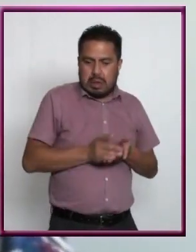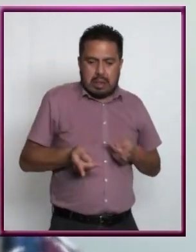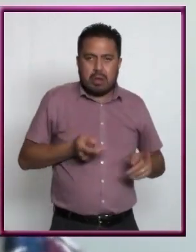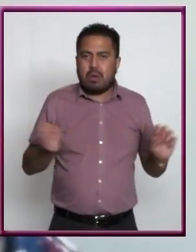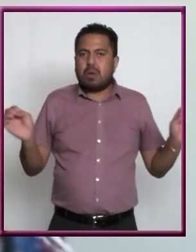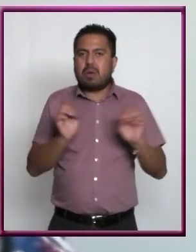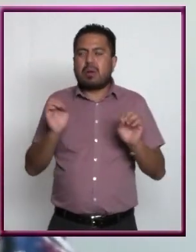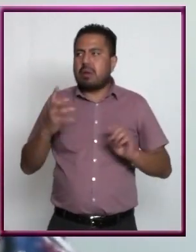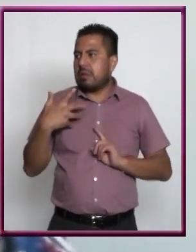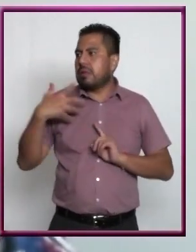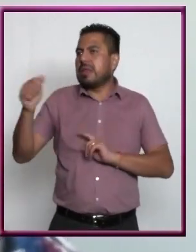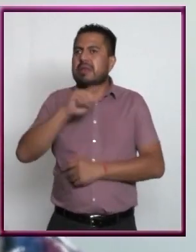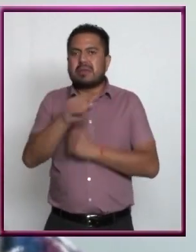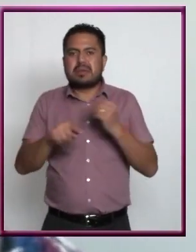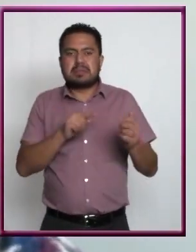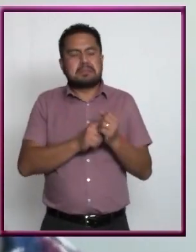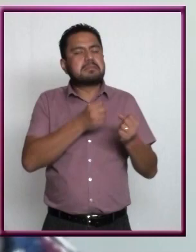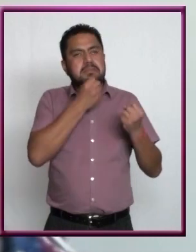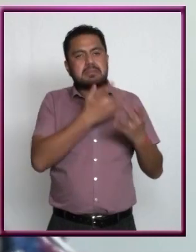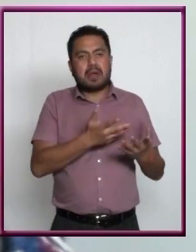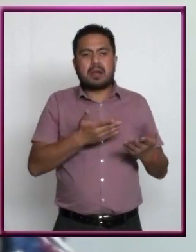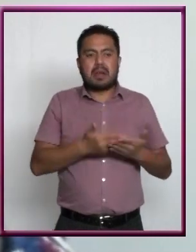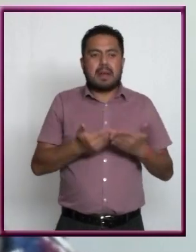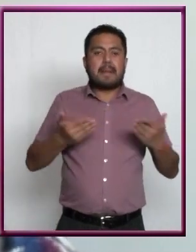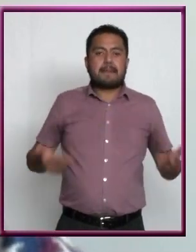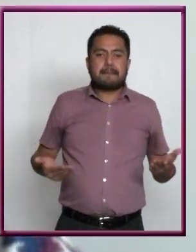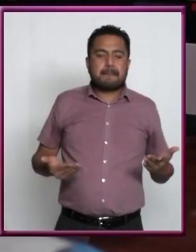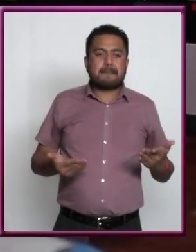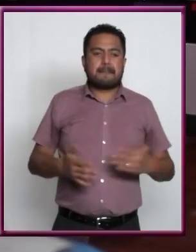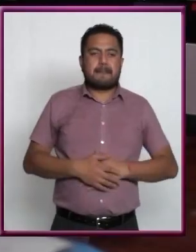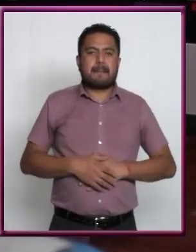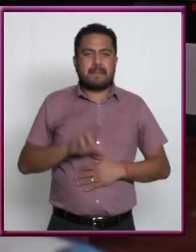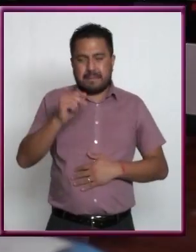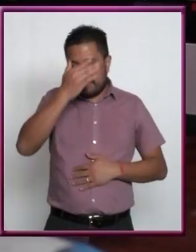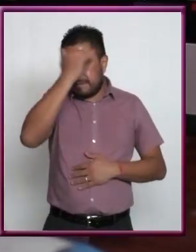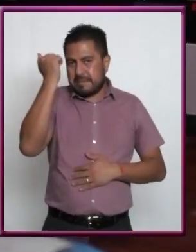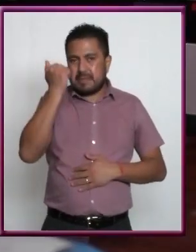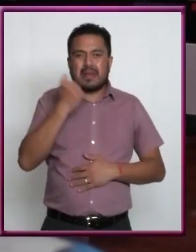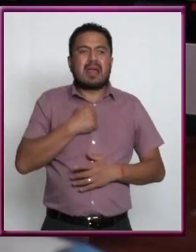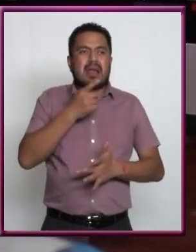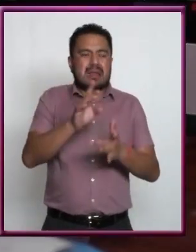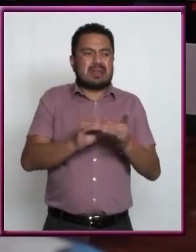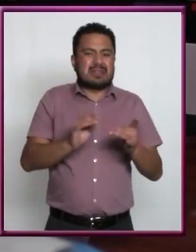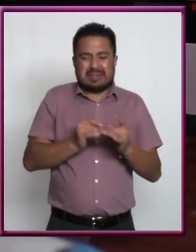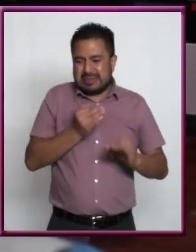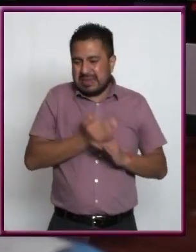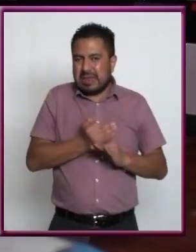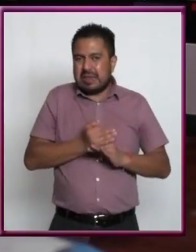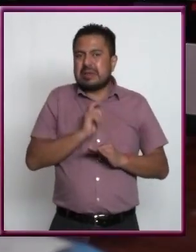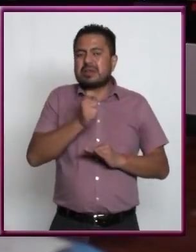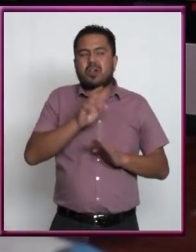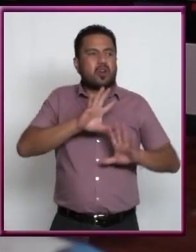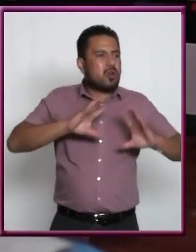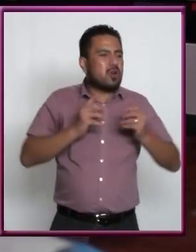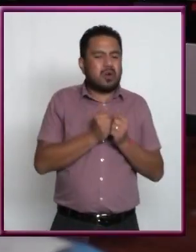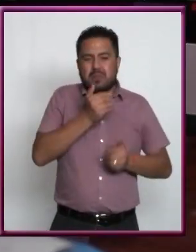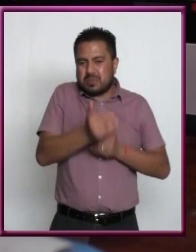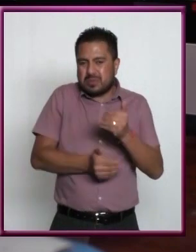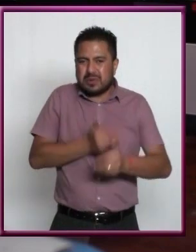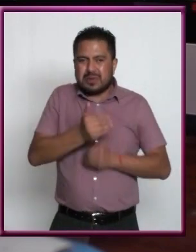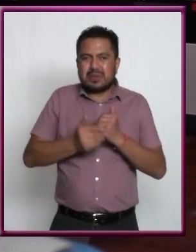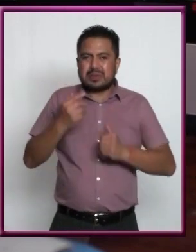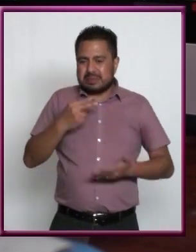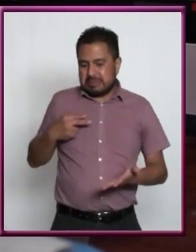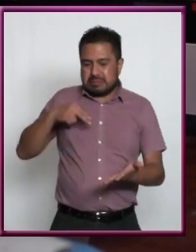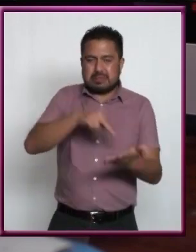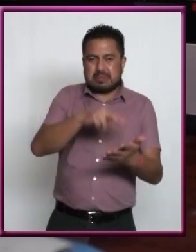planeadas que me han llegado a lugares fantásticos. Entonces, no sé si ha sido un momento, pero sí ha sido como todo un proceso. Luego